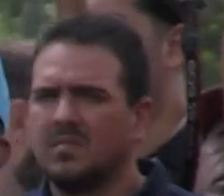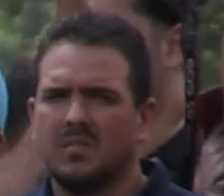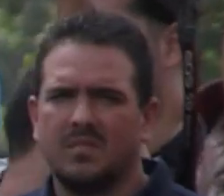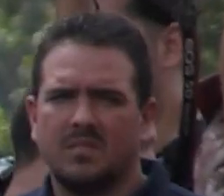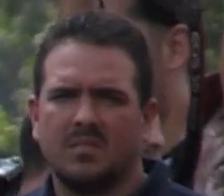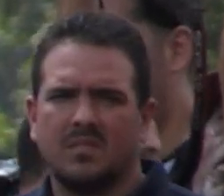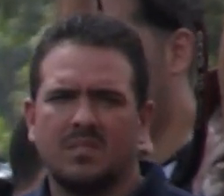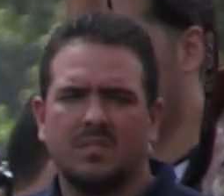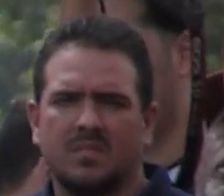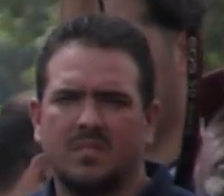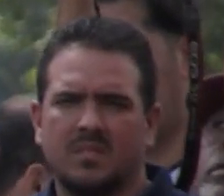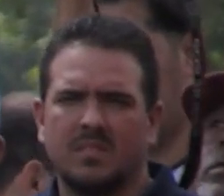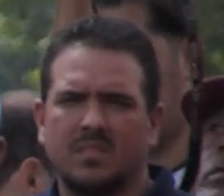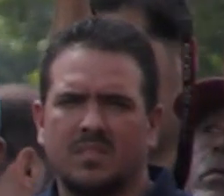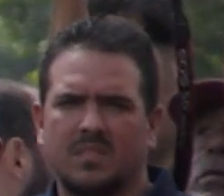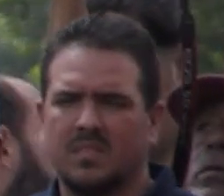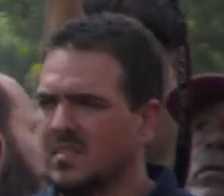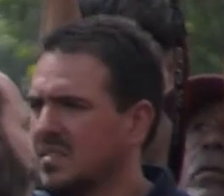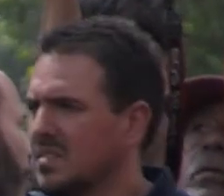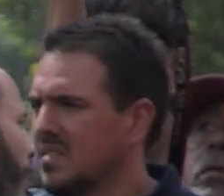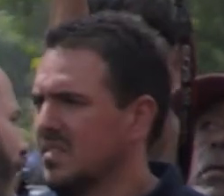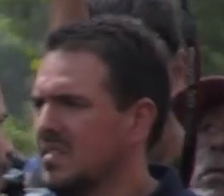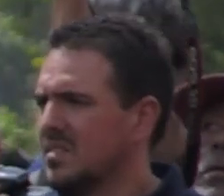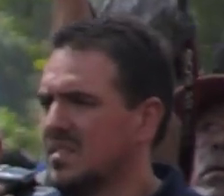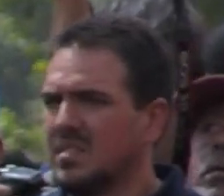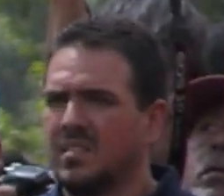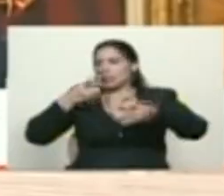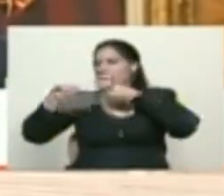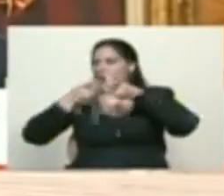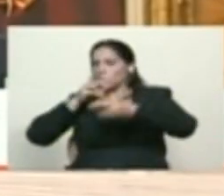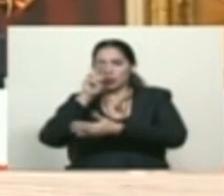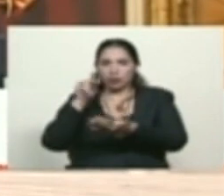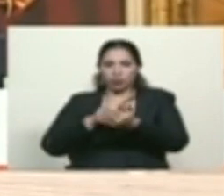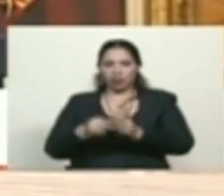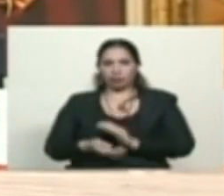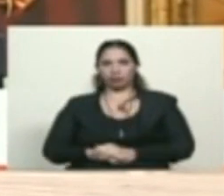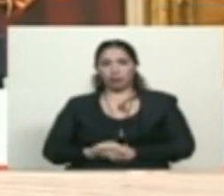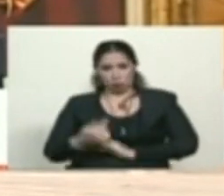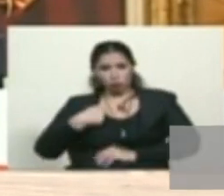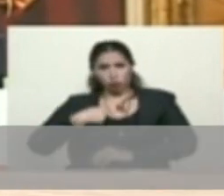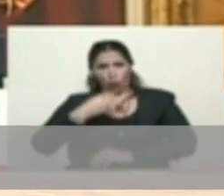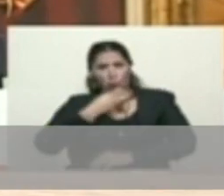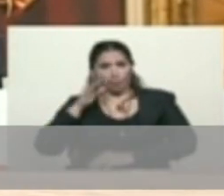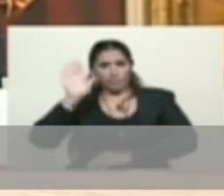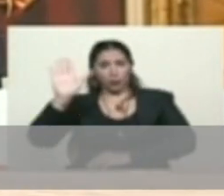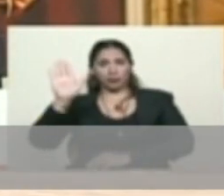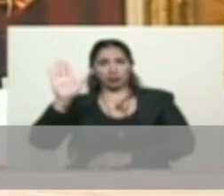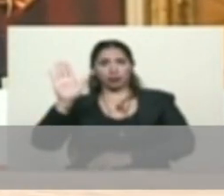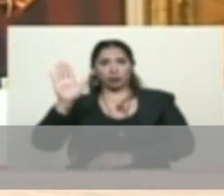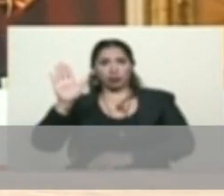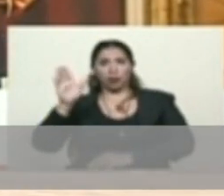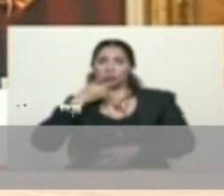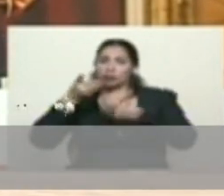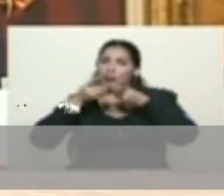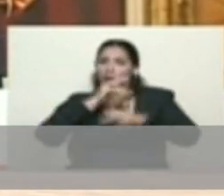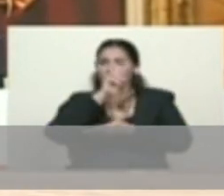autoproclamó mandatario interino para iniciar un diálogo nacional. Y yo estoy comprometido con el diálogo